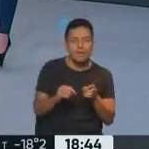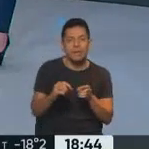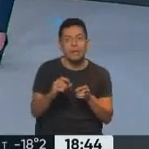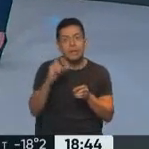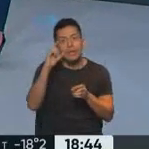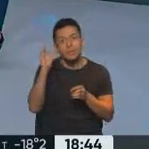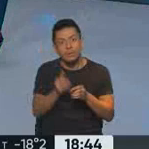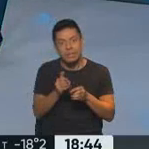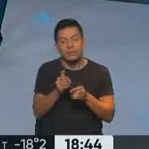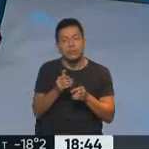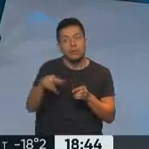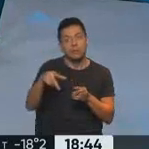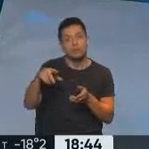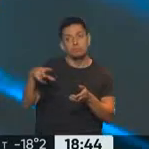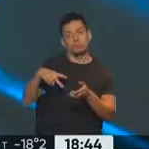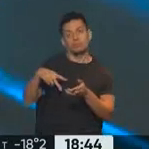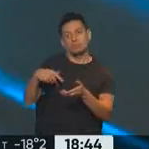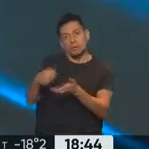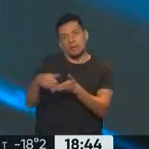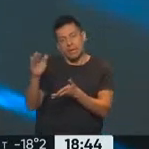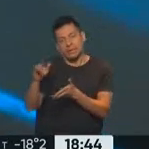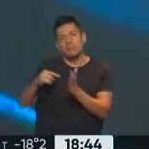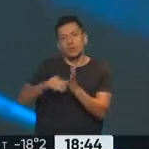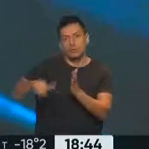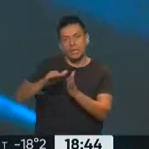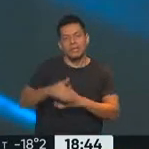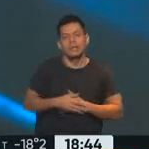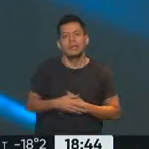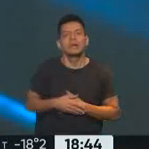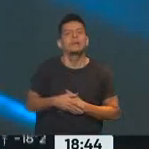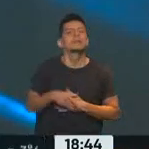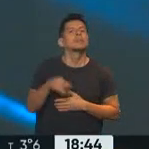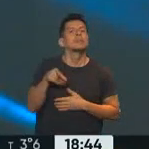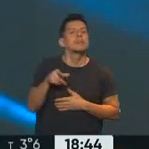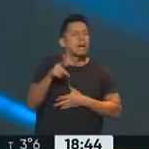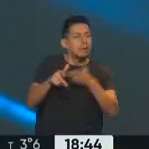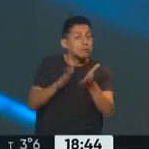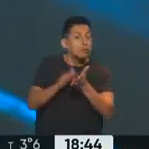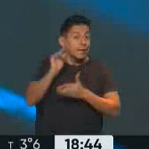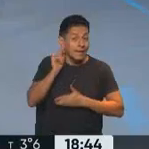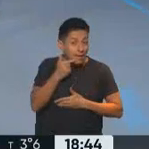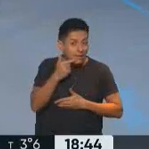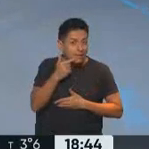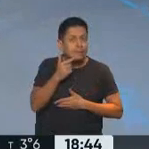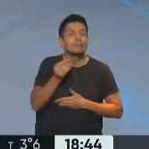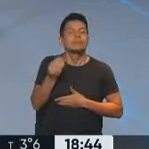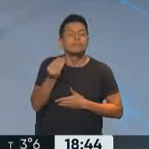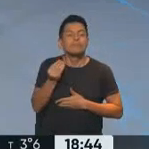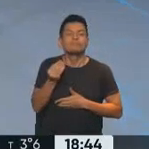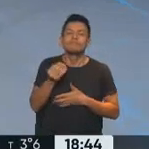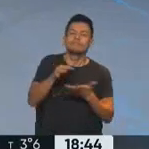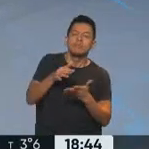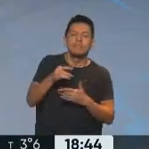de mayores ingresos dentro del área metropolitana de Buenos Aires, que en este caso, a la hora de hablar del gas, nos referimos a